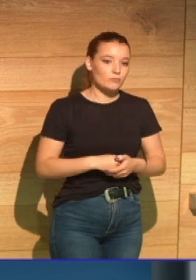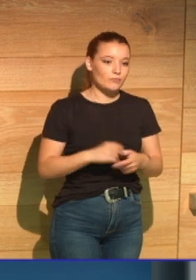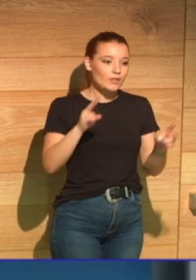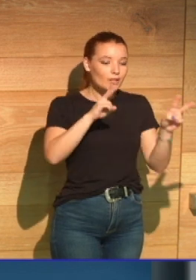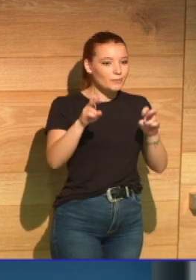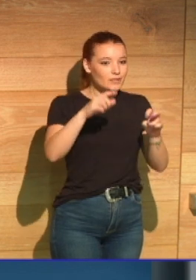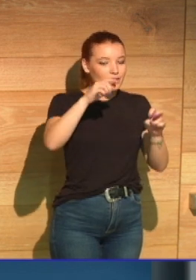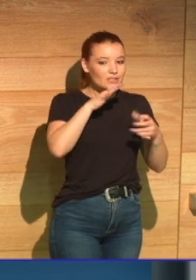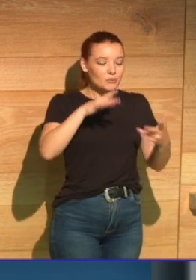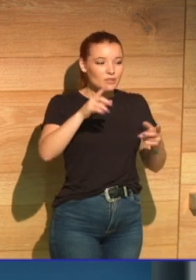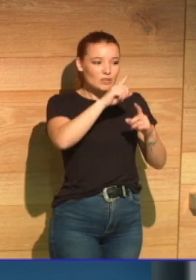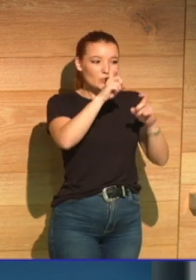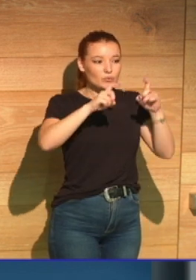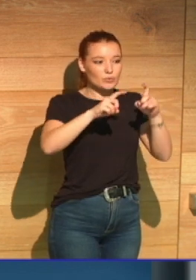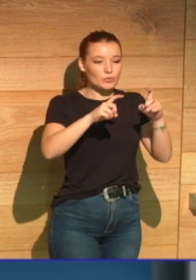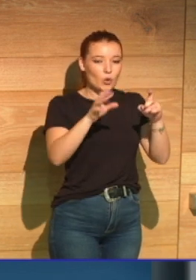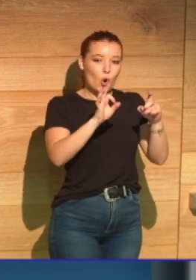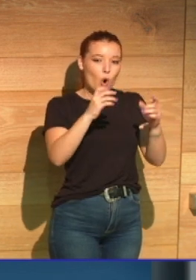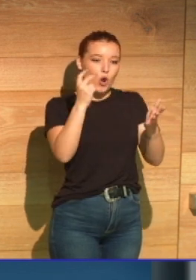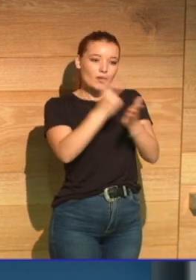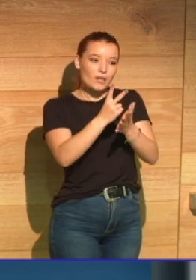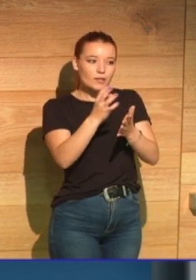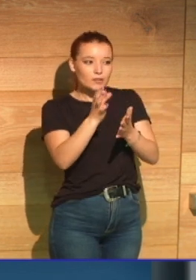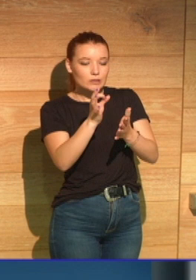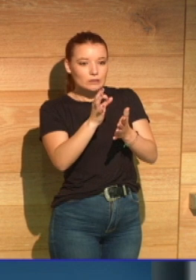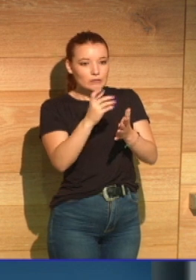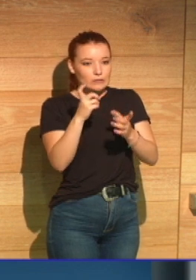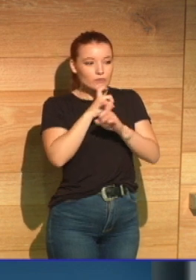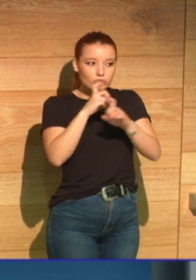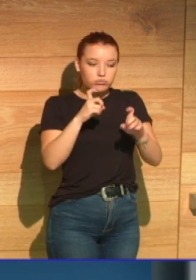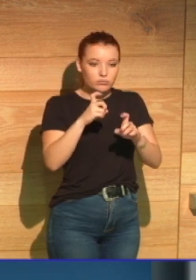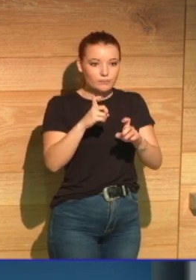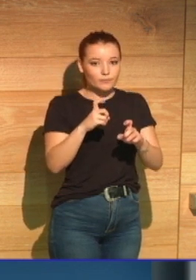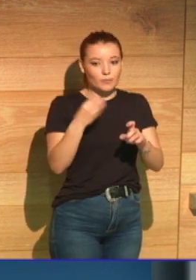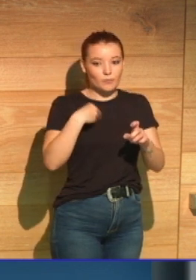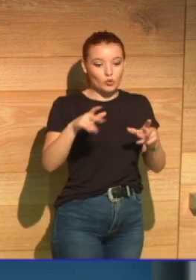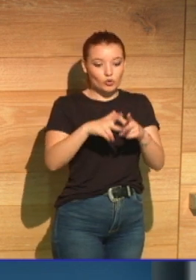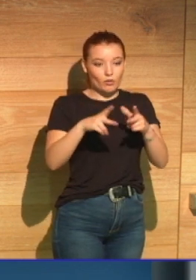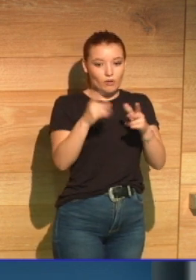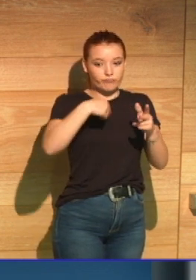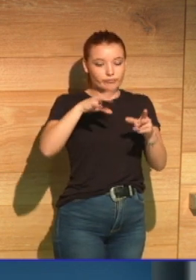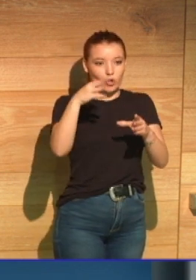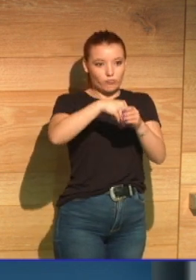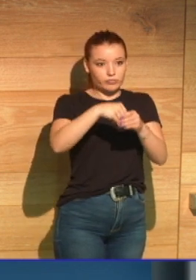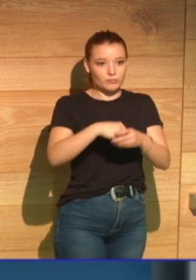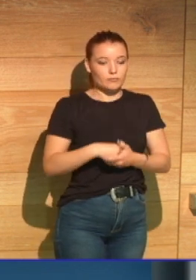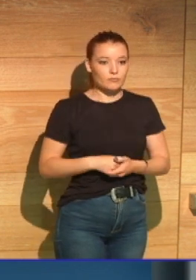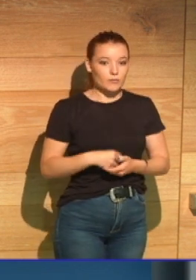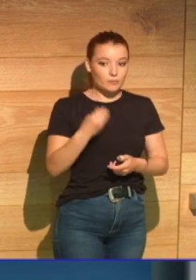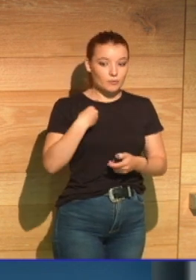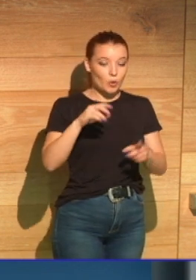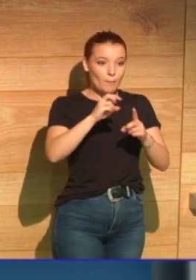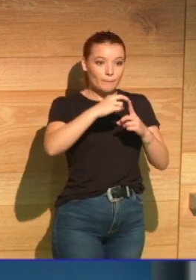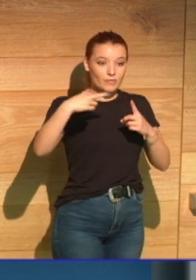poco cuestionando o retando o amenazando a las sociedades en las que estamos insertos. Ahí las perspectivas